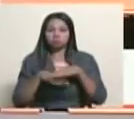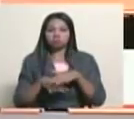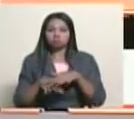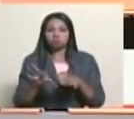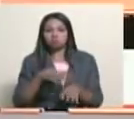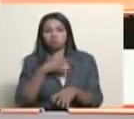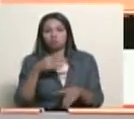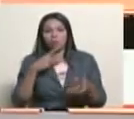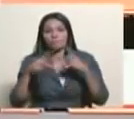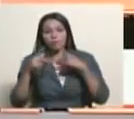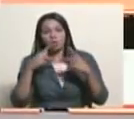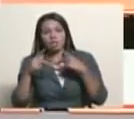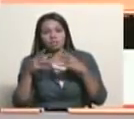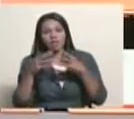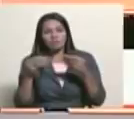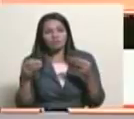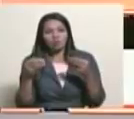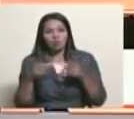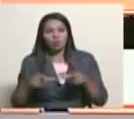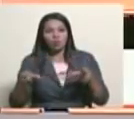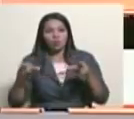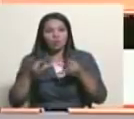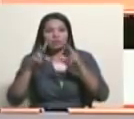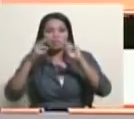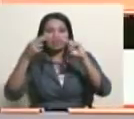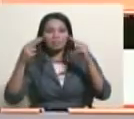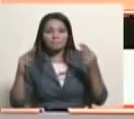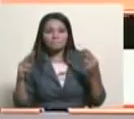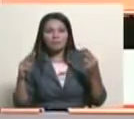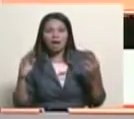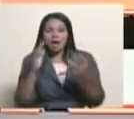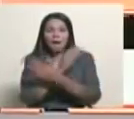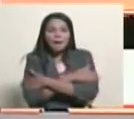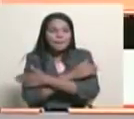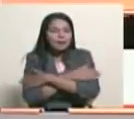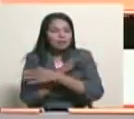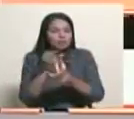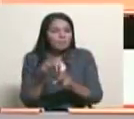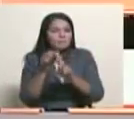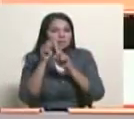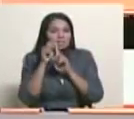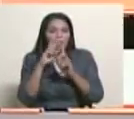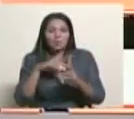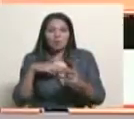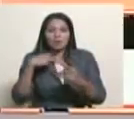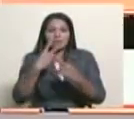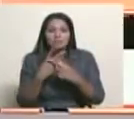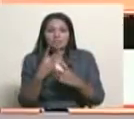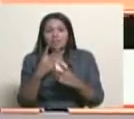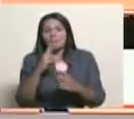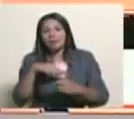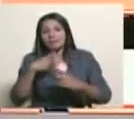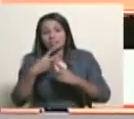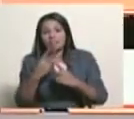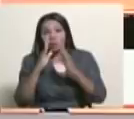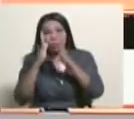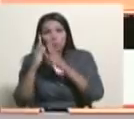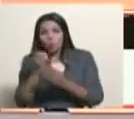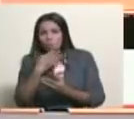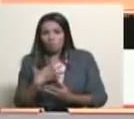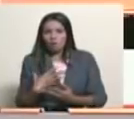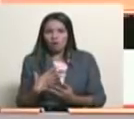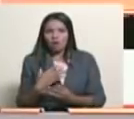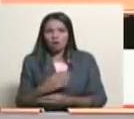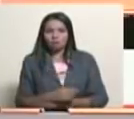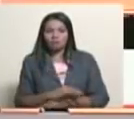sociopolítica, las RAS, a las cuadrillas de paz. Me le dan un abrazo especial por su valentía y su buena organización. A